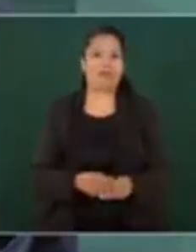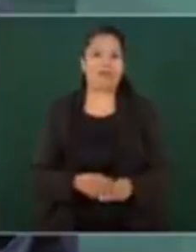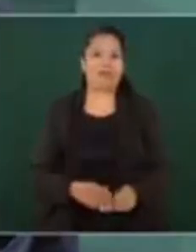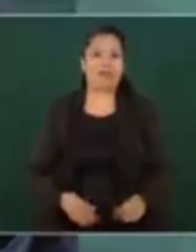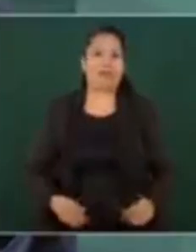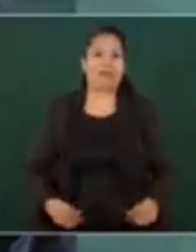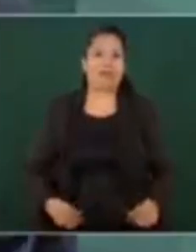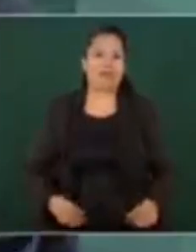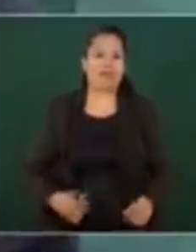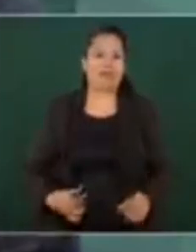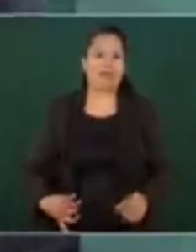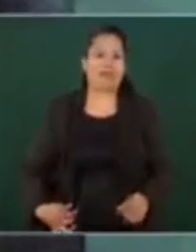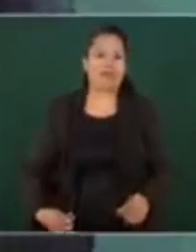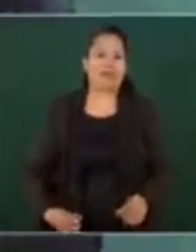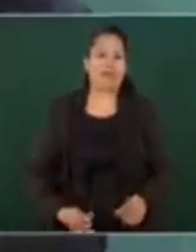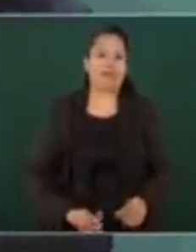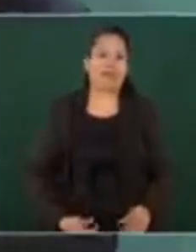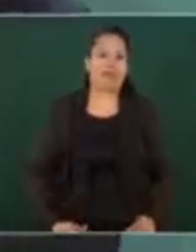Entonces,